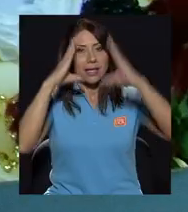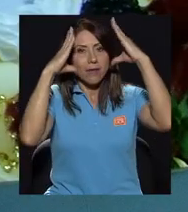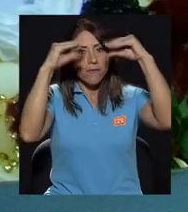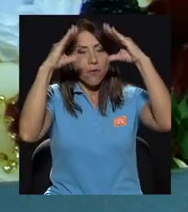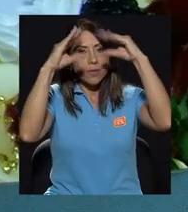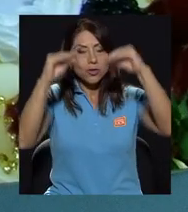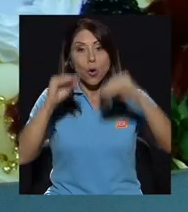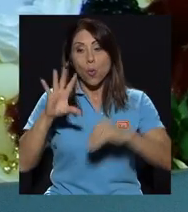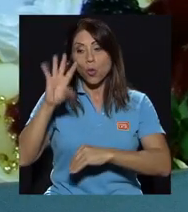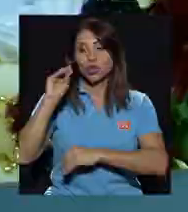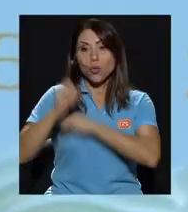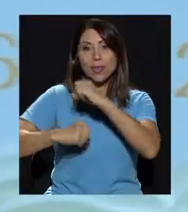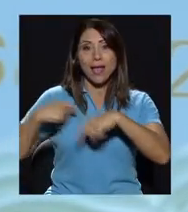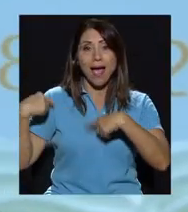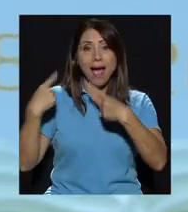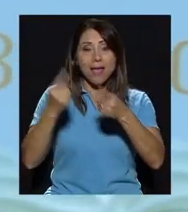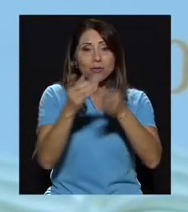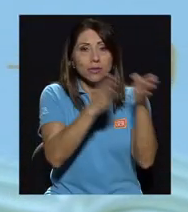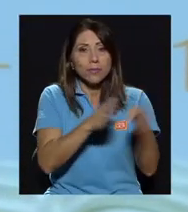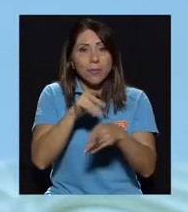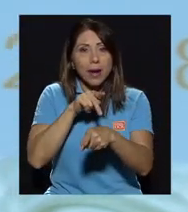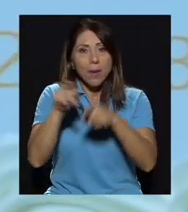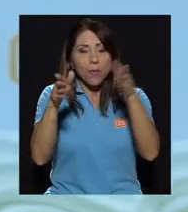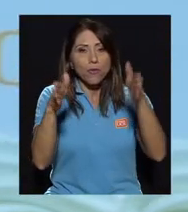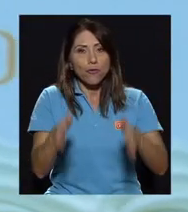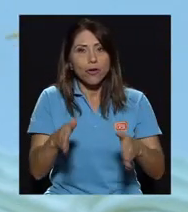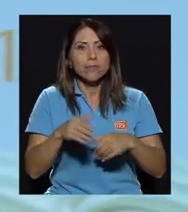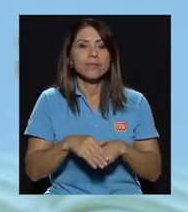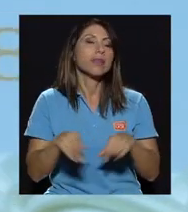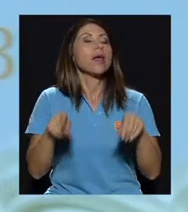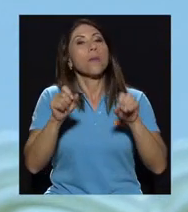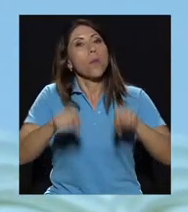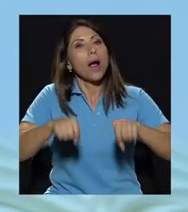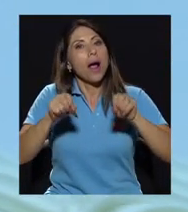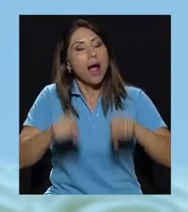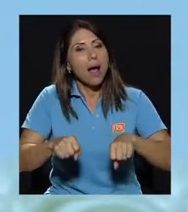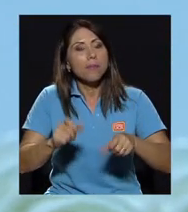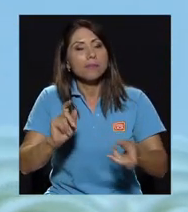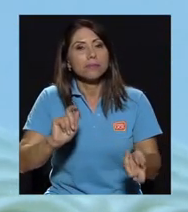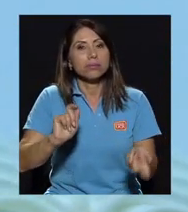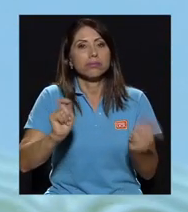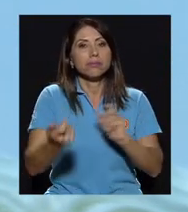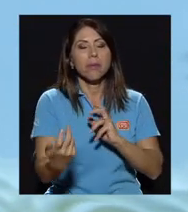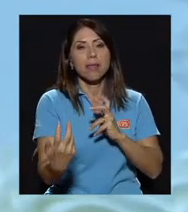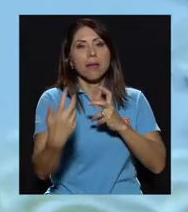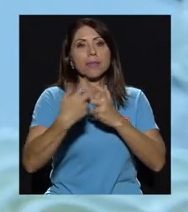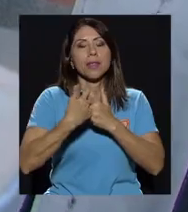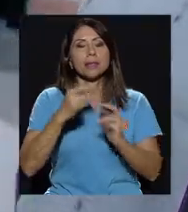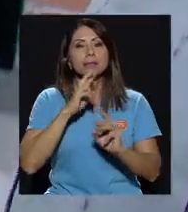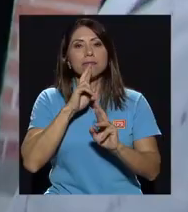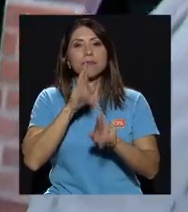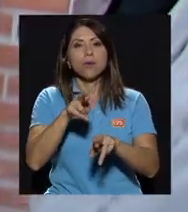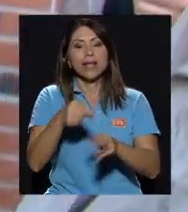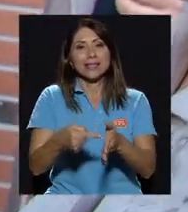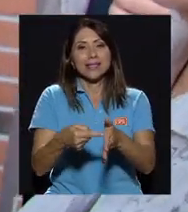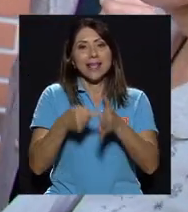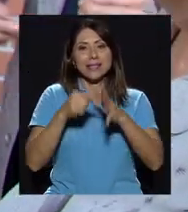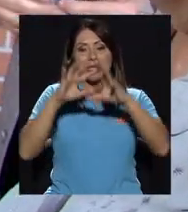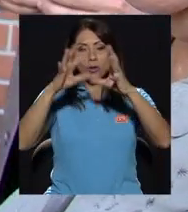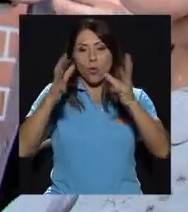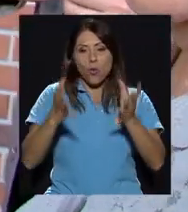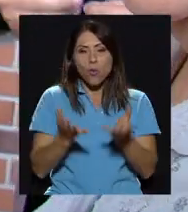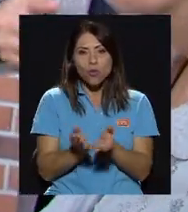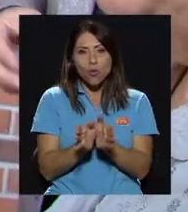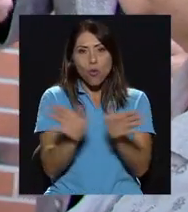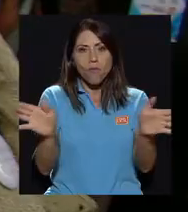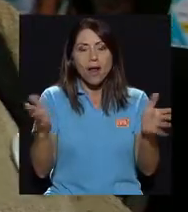Información por sus 50 años de formar profesionales en el área y por su capacidad para adaptarse y responder a las exigencias de